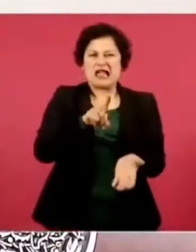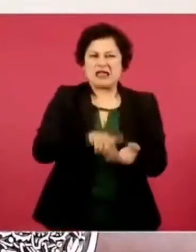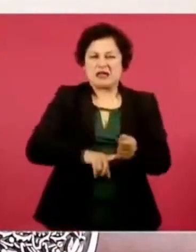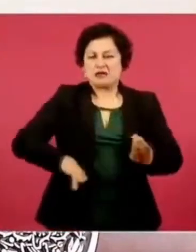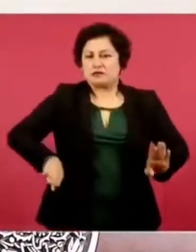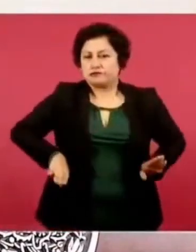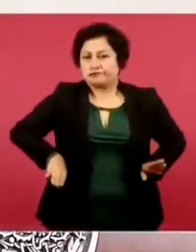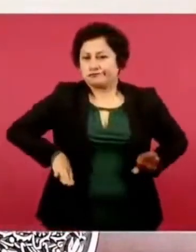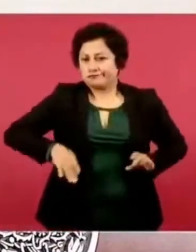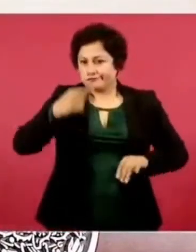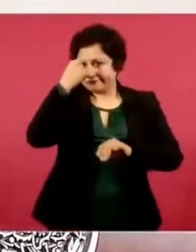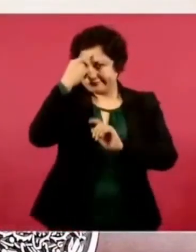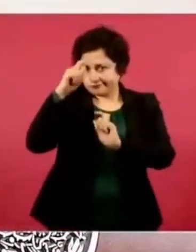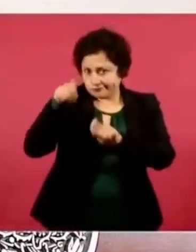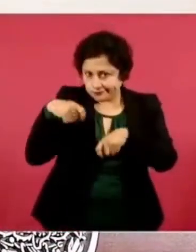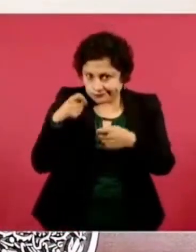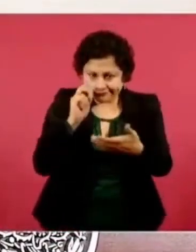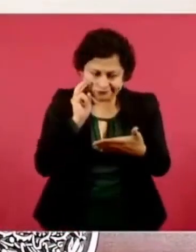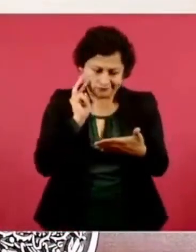que